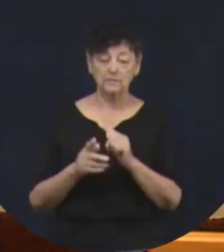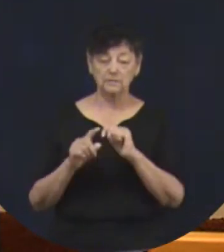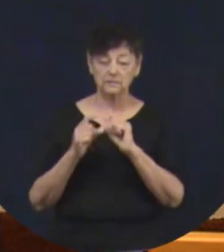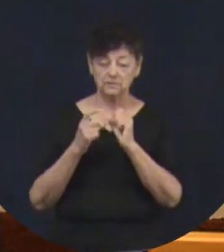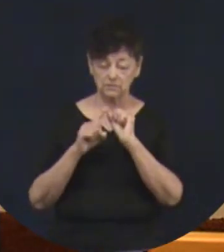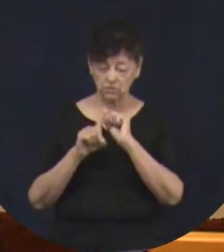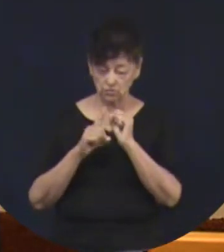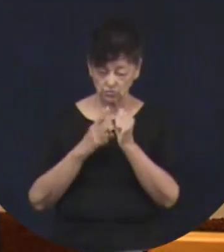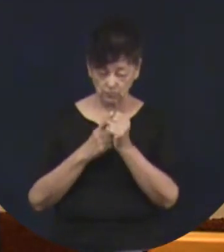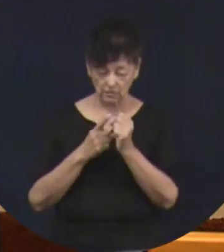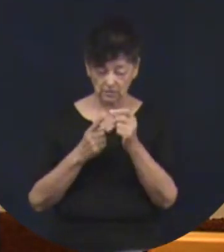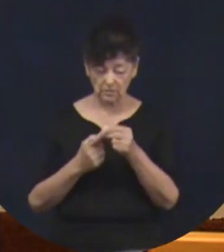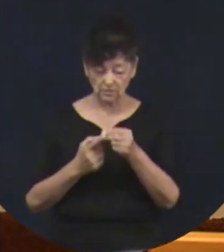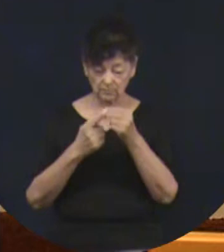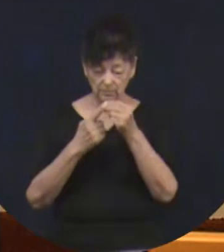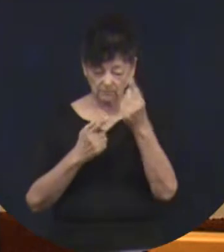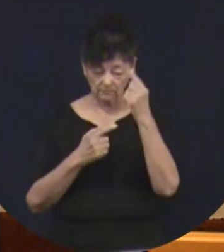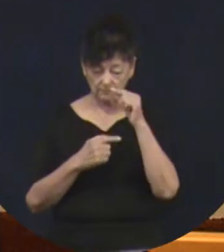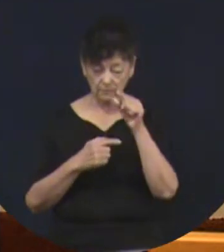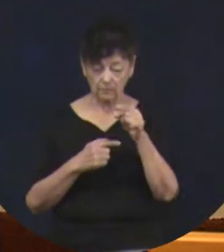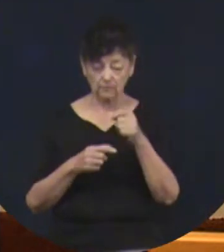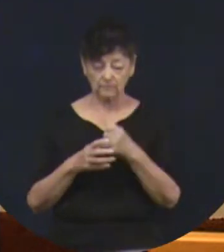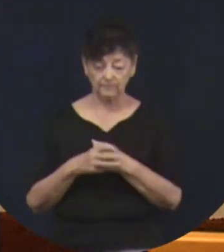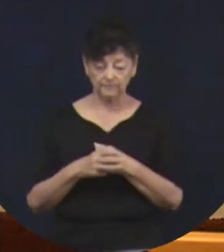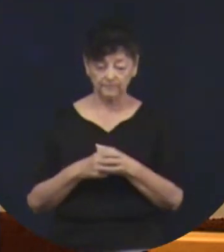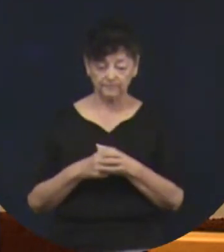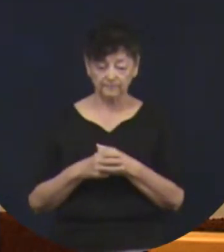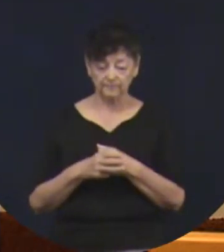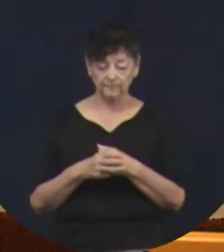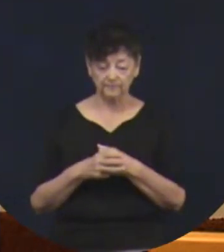situación muy especial para ella.